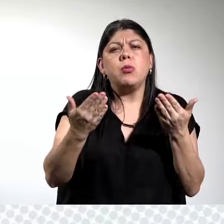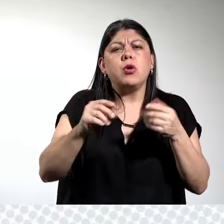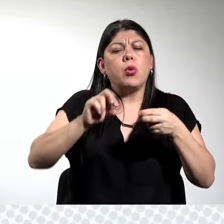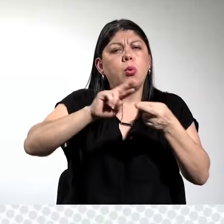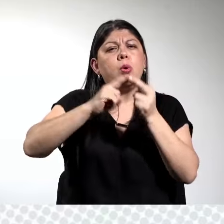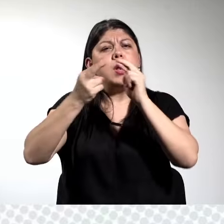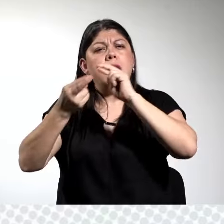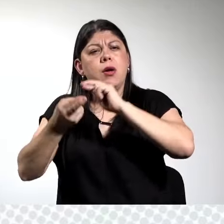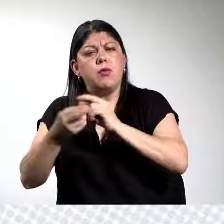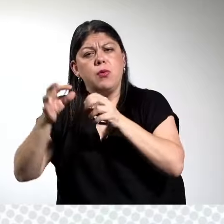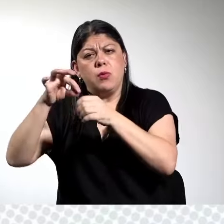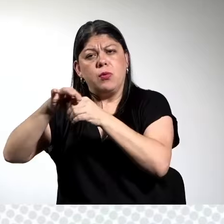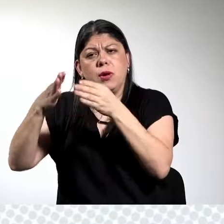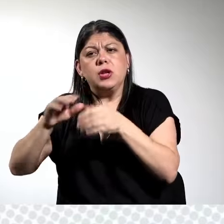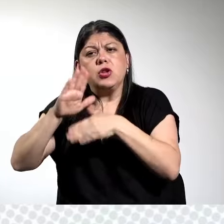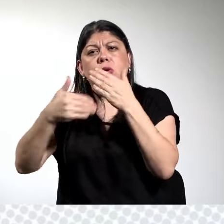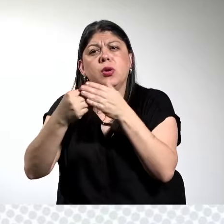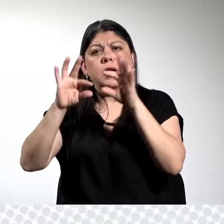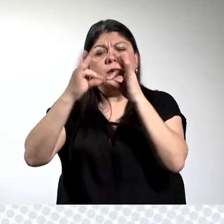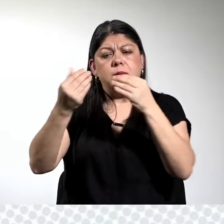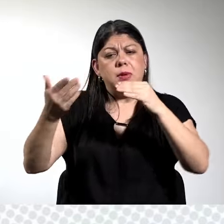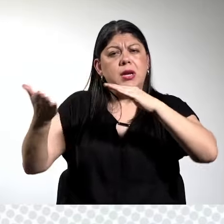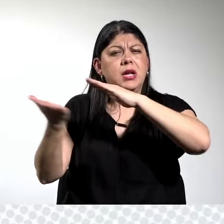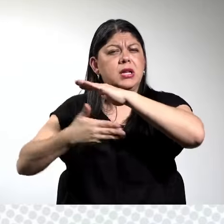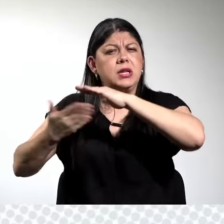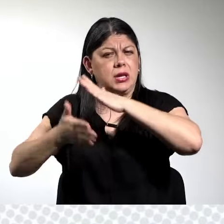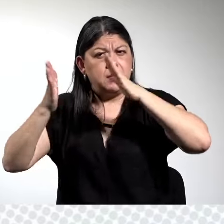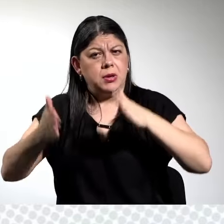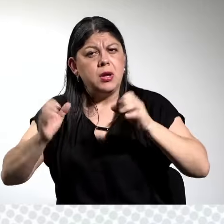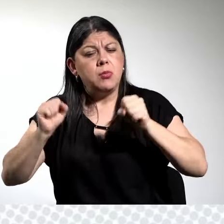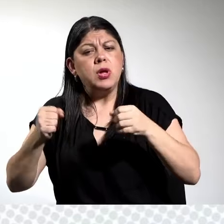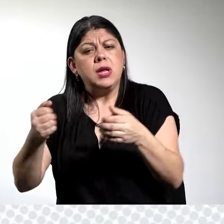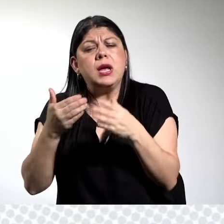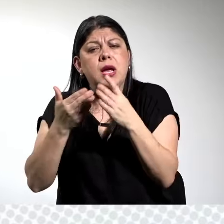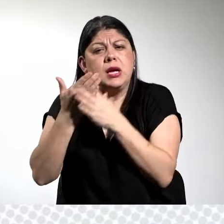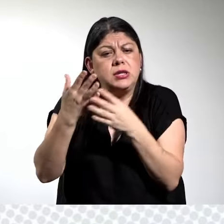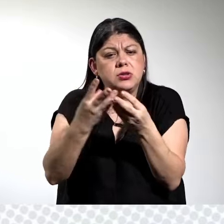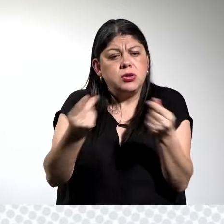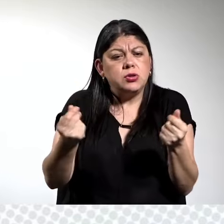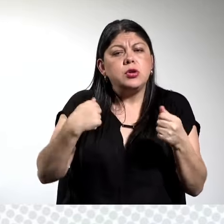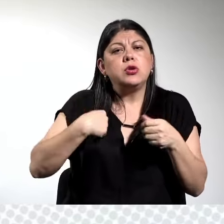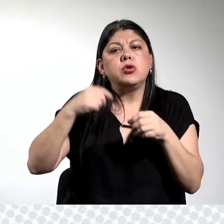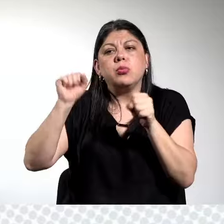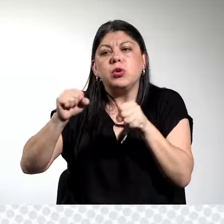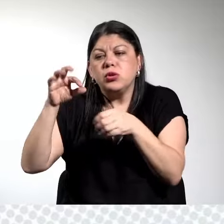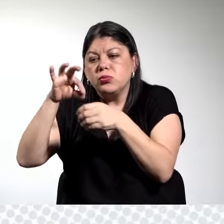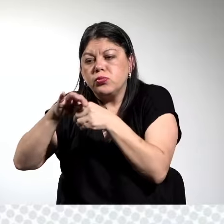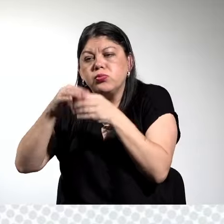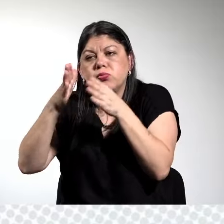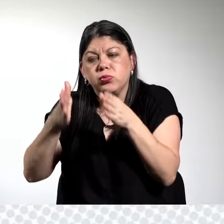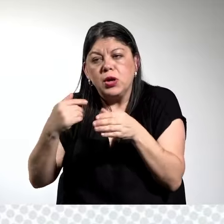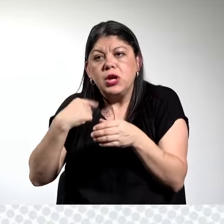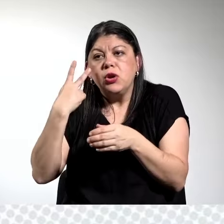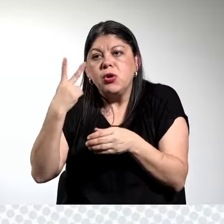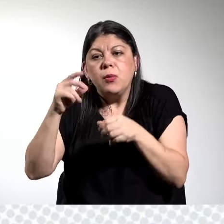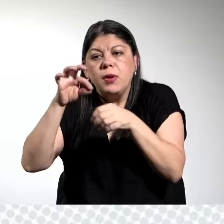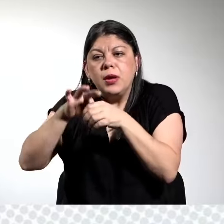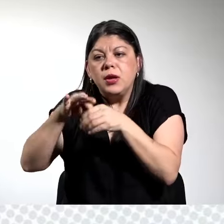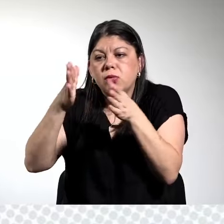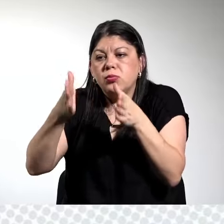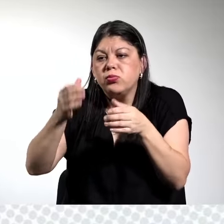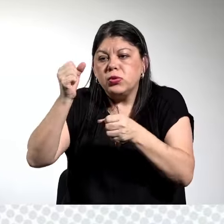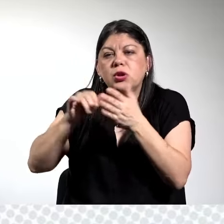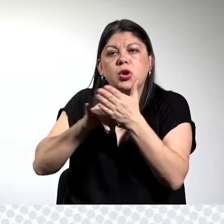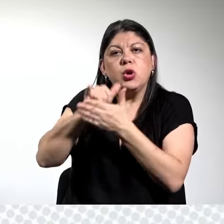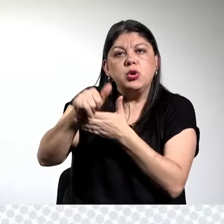reforma agraria donde todas las familias campesinas tengan acceso a tierra, puedan cultivar. Yo, por dicha, he podido estar en tomas de tierra y he podido ver a la gente cultivando